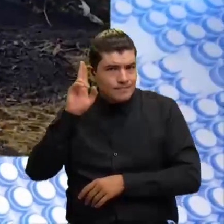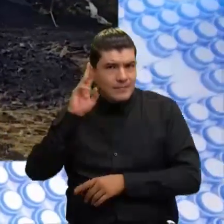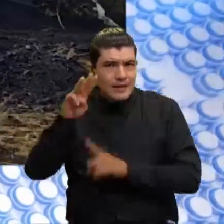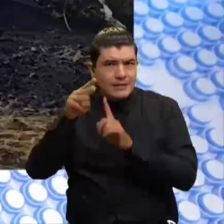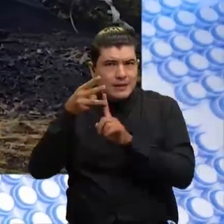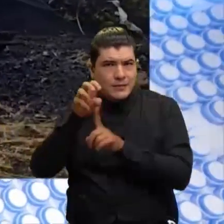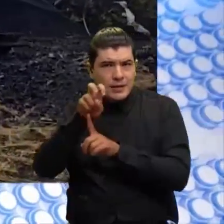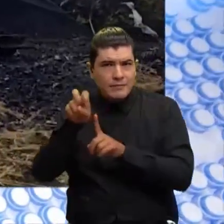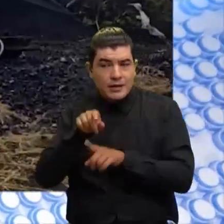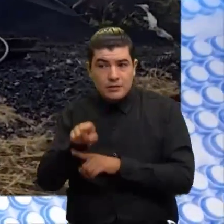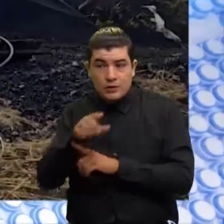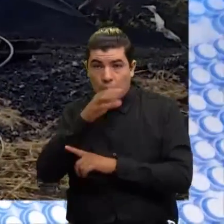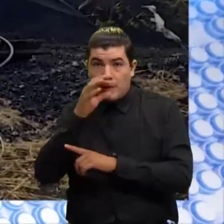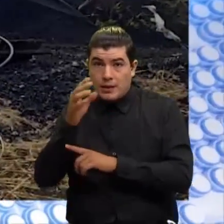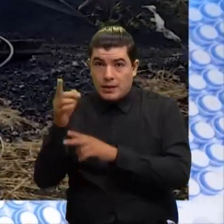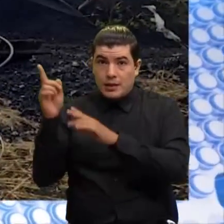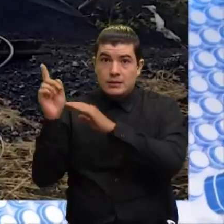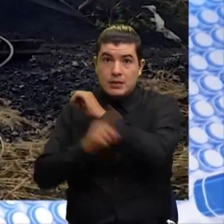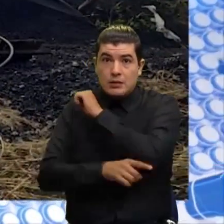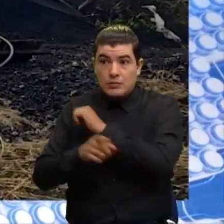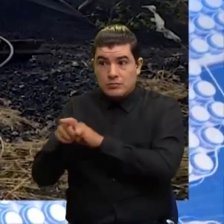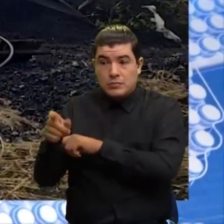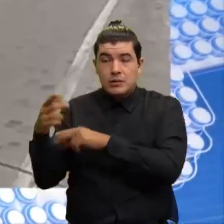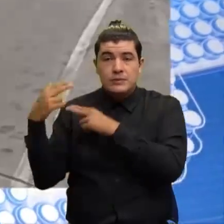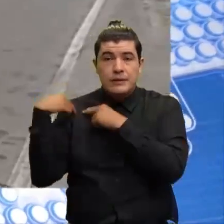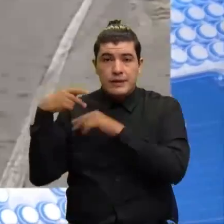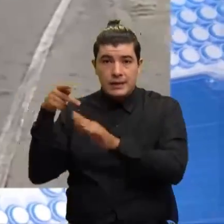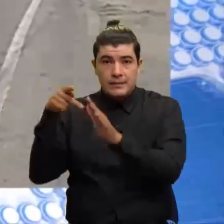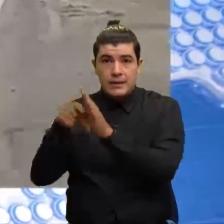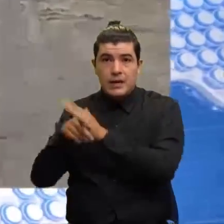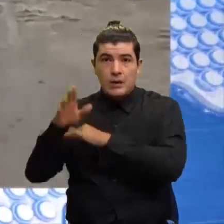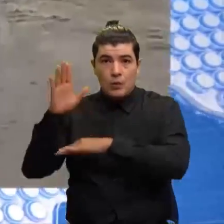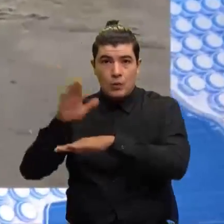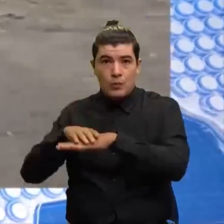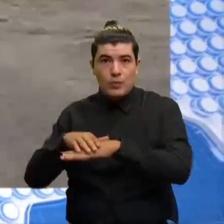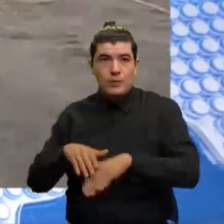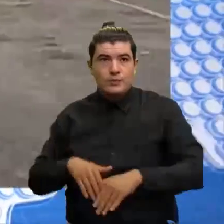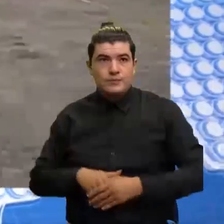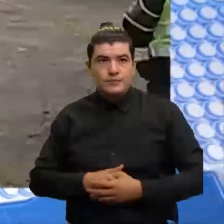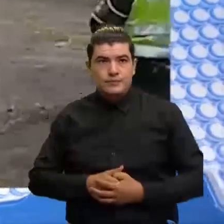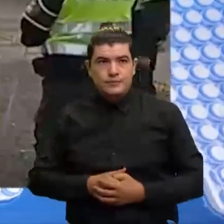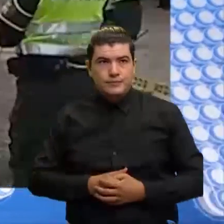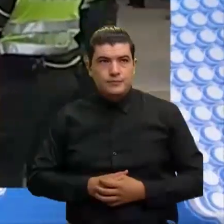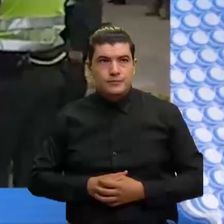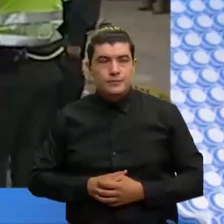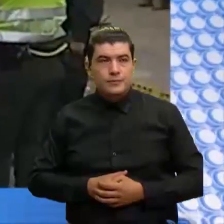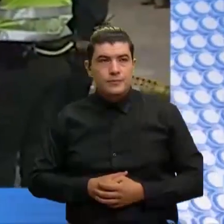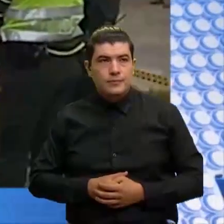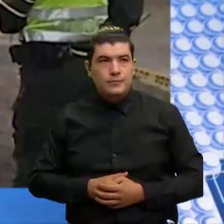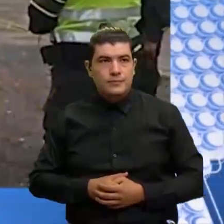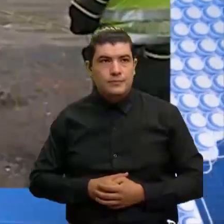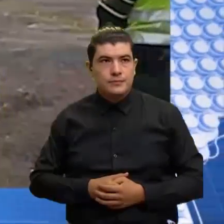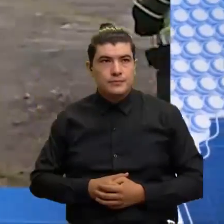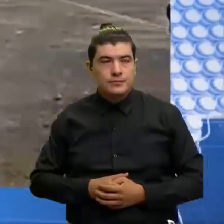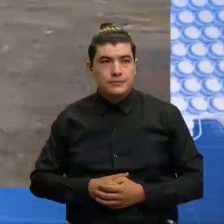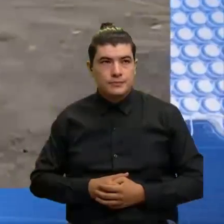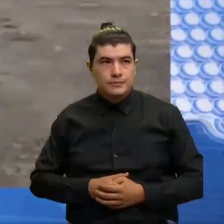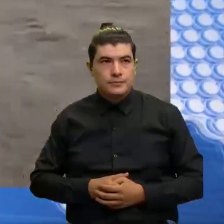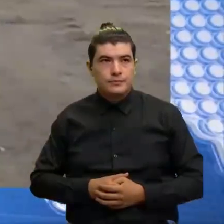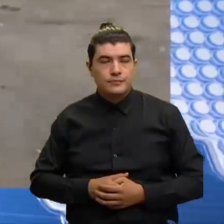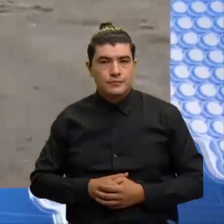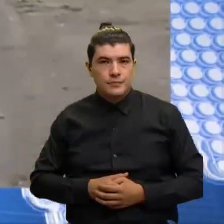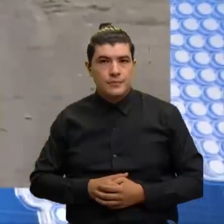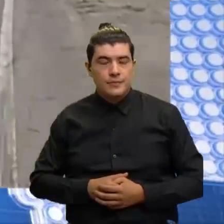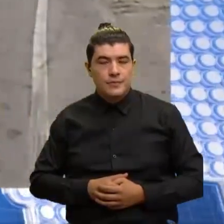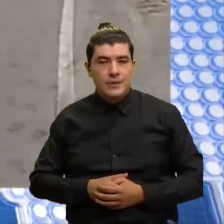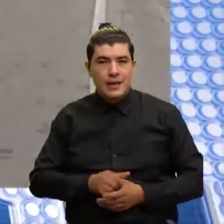por el delito de homicidio culposo. Minutos antes del siniestro vial, había colisionado contra un vehículo particular en el sector La Ye, en la salida